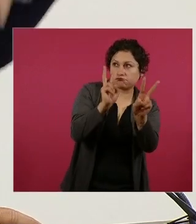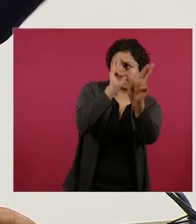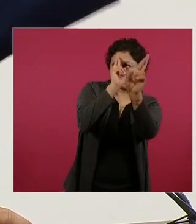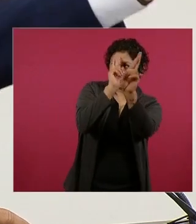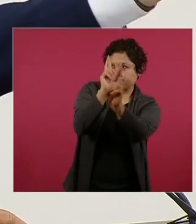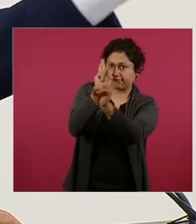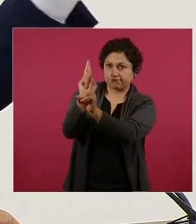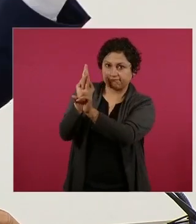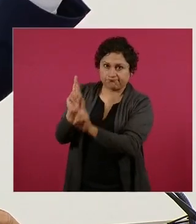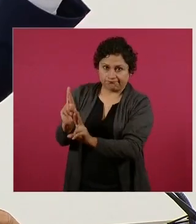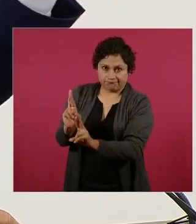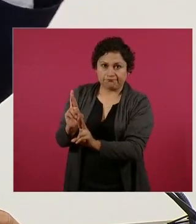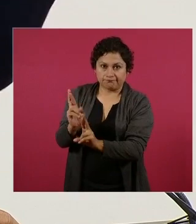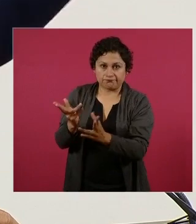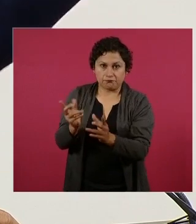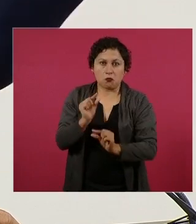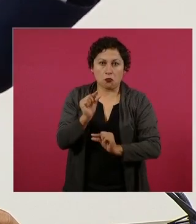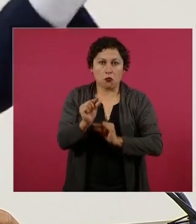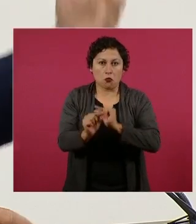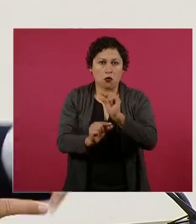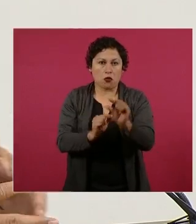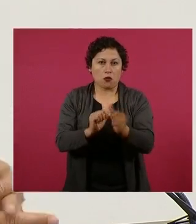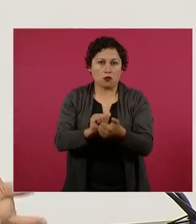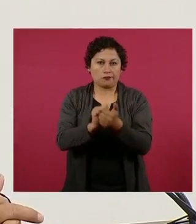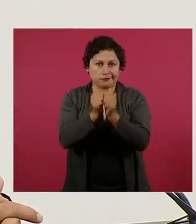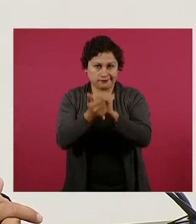Nos pasó así